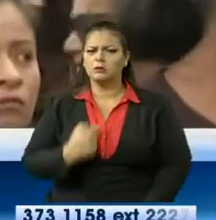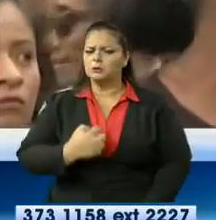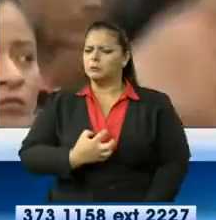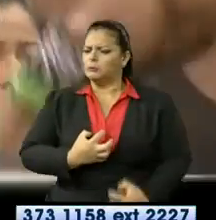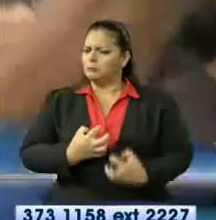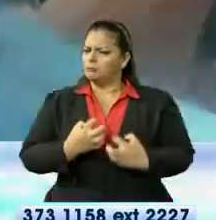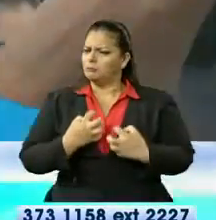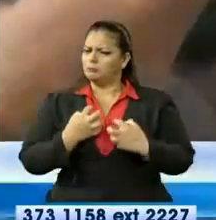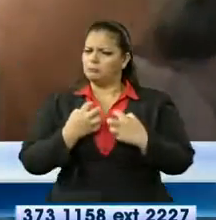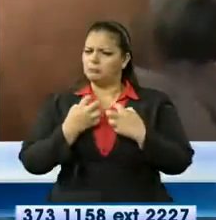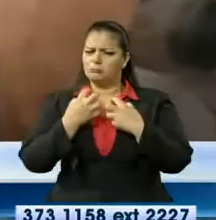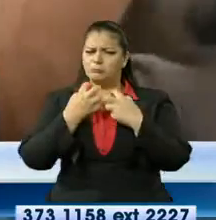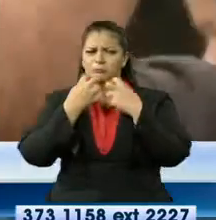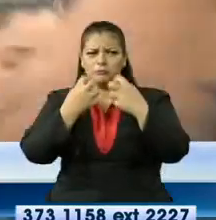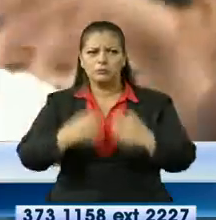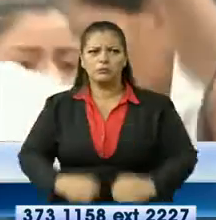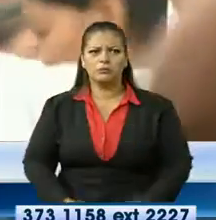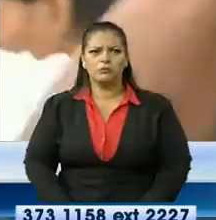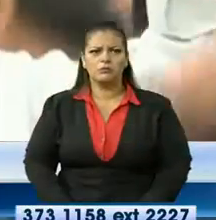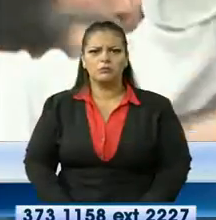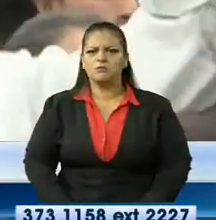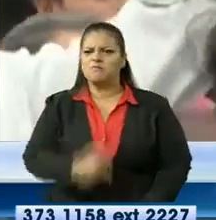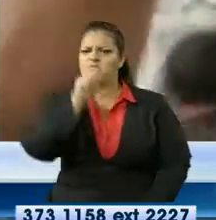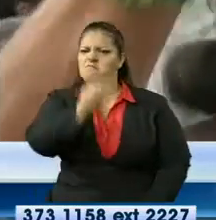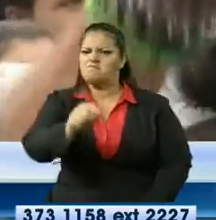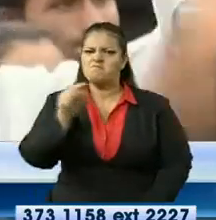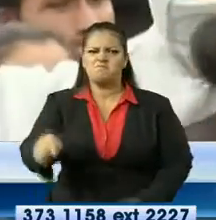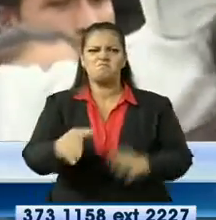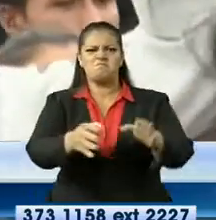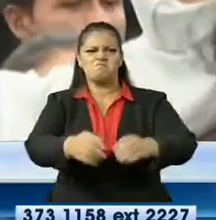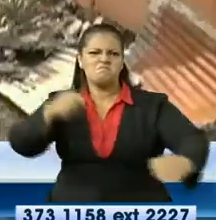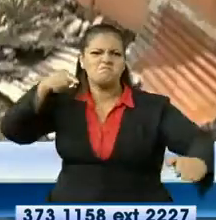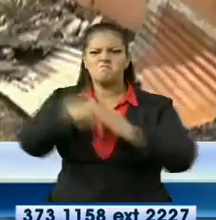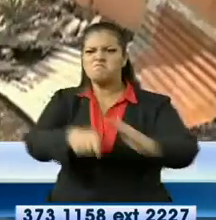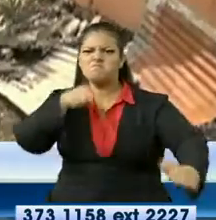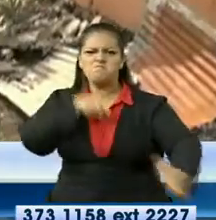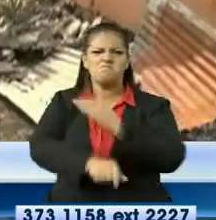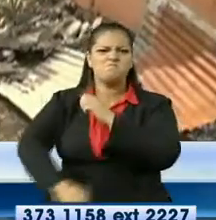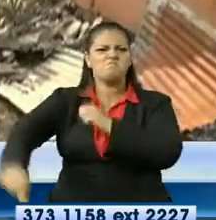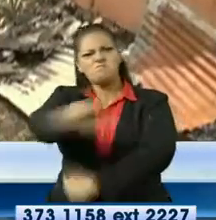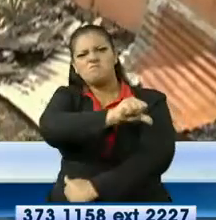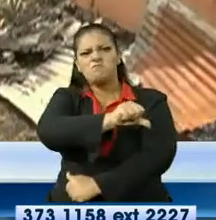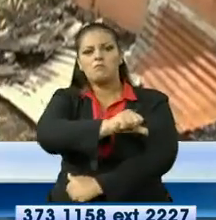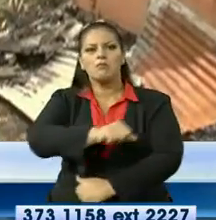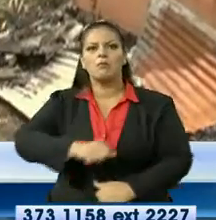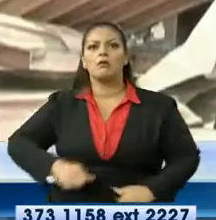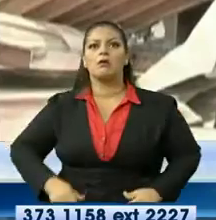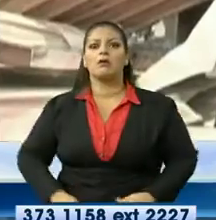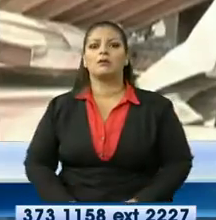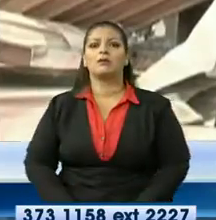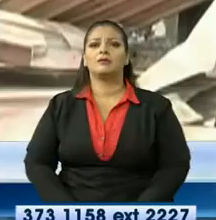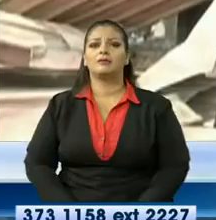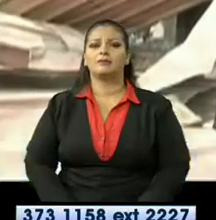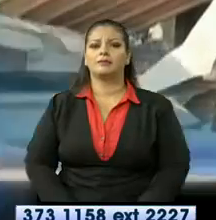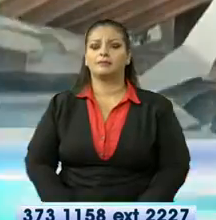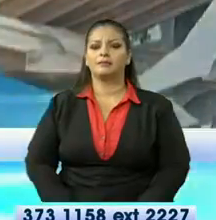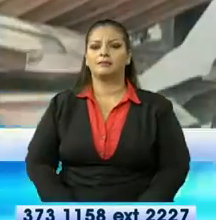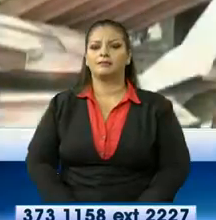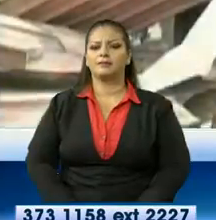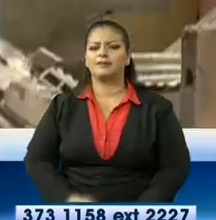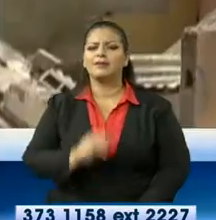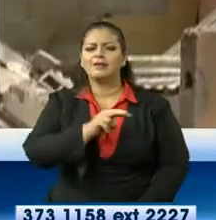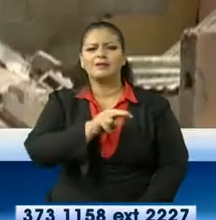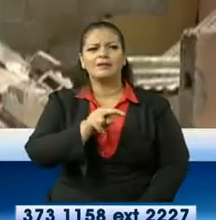A mí me da coraje. Ahora vamos a matar uno por uno. Mueren ellos también. Pero no solo eso. También a pocas horas del macabro